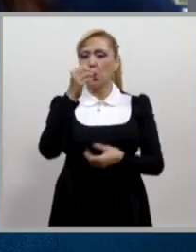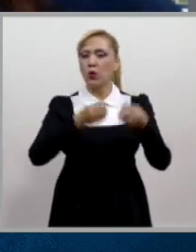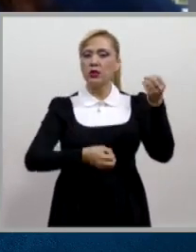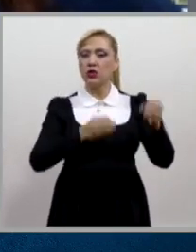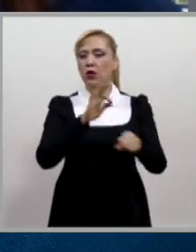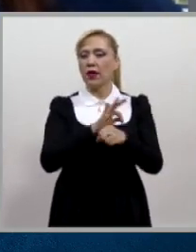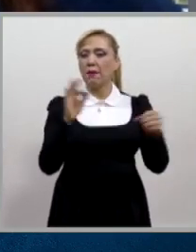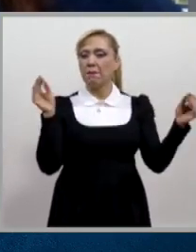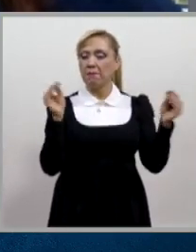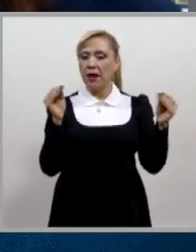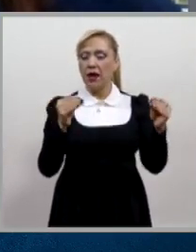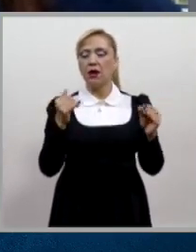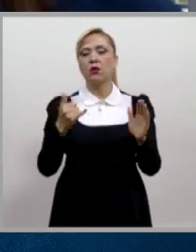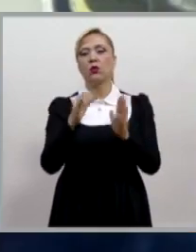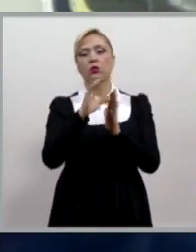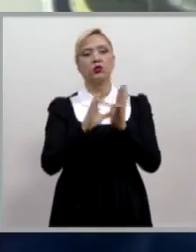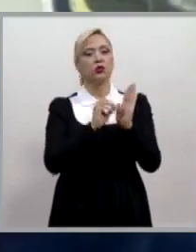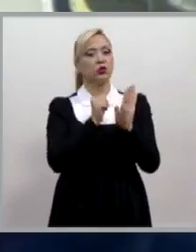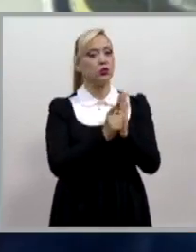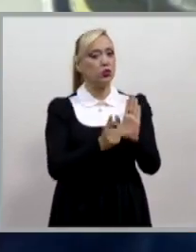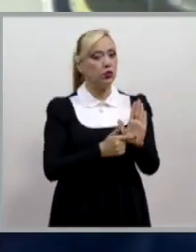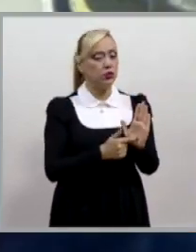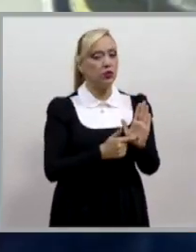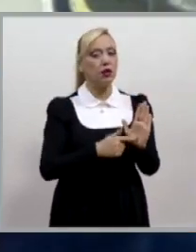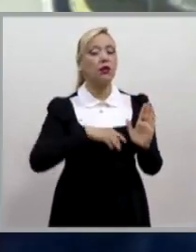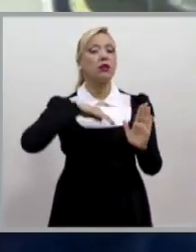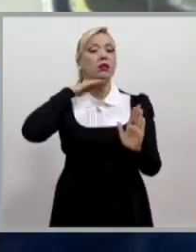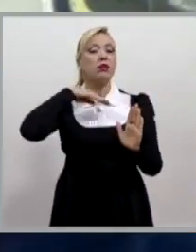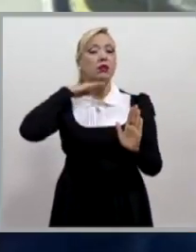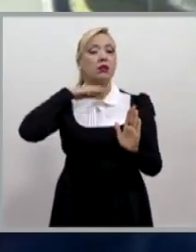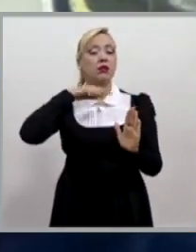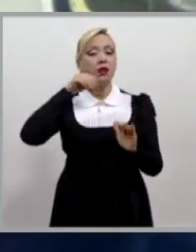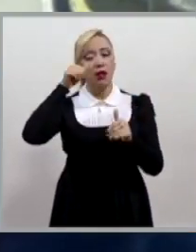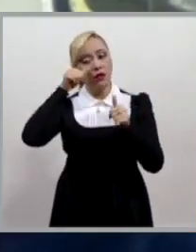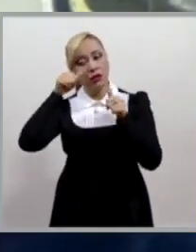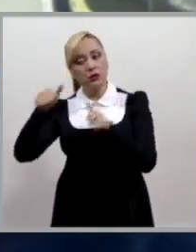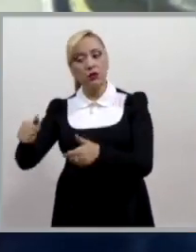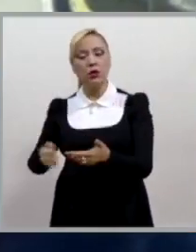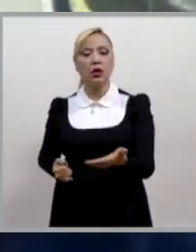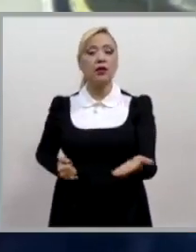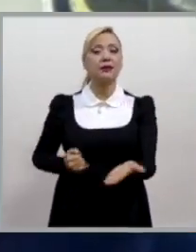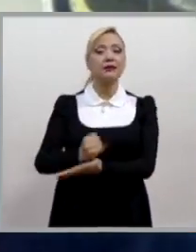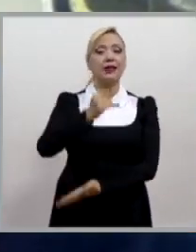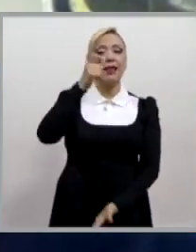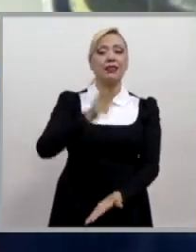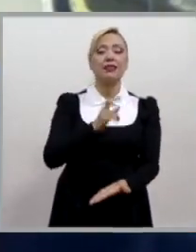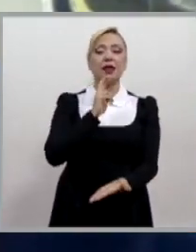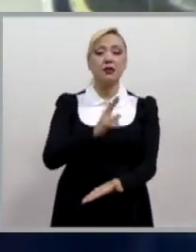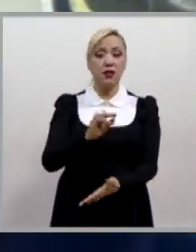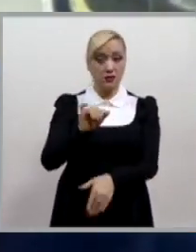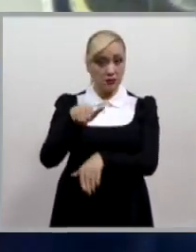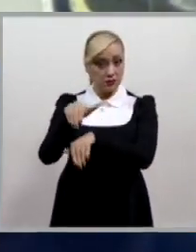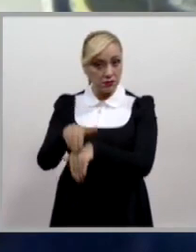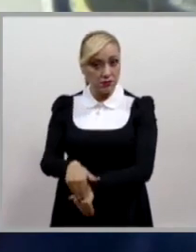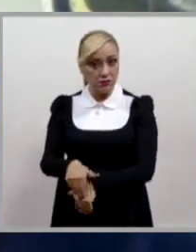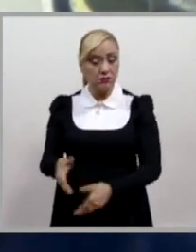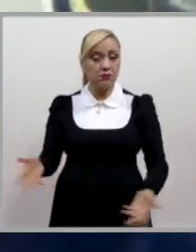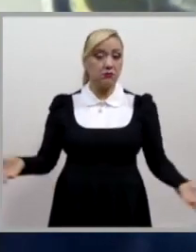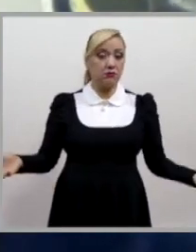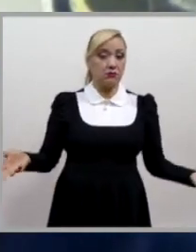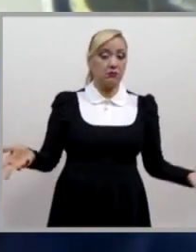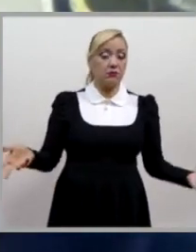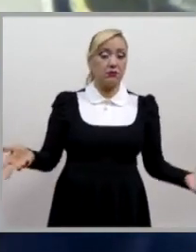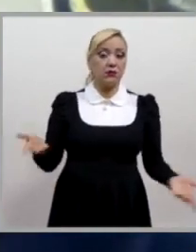y en el marco constitucional, hemos desatendido el tema de la ejecución de las sentencias. Entonces tenemos actualmente un procedimiento